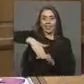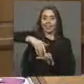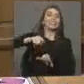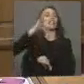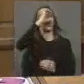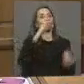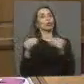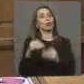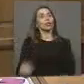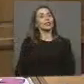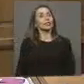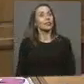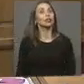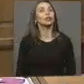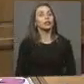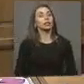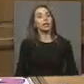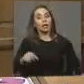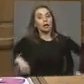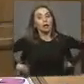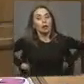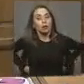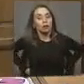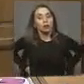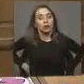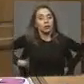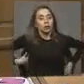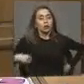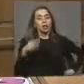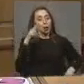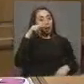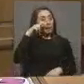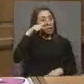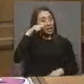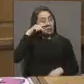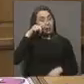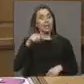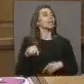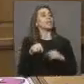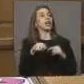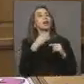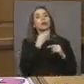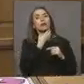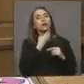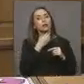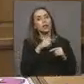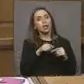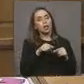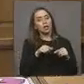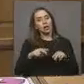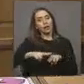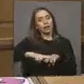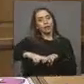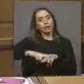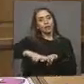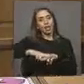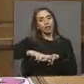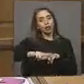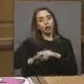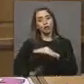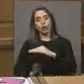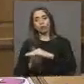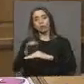de la comuna de Melipilla, para acceder a ella es obligatorio pasar por el cruce ferroviario, el marco Pomayre de